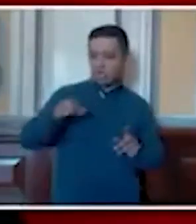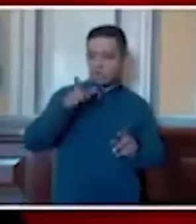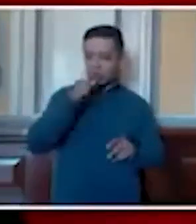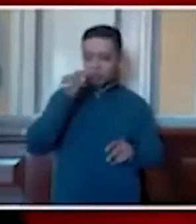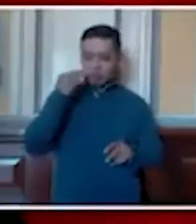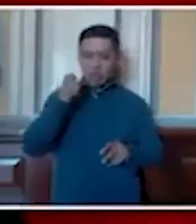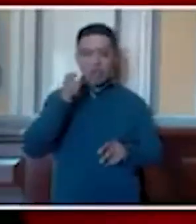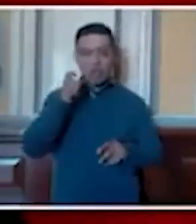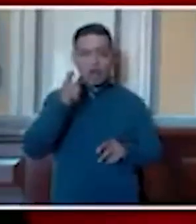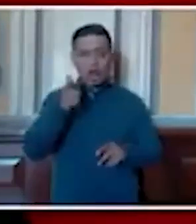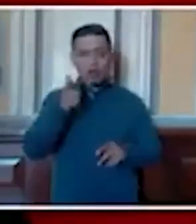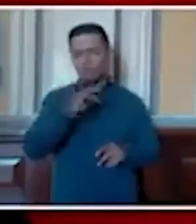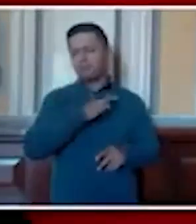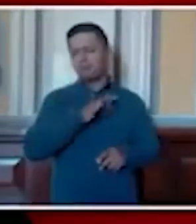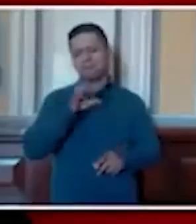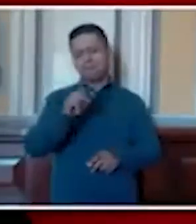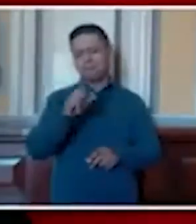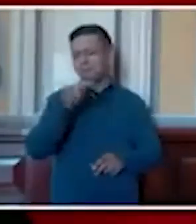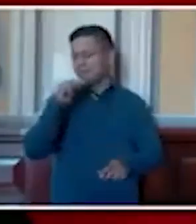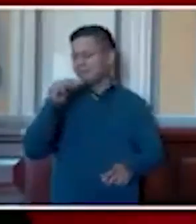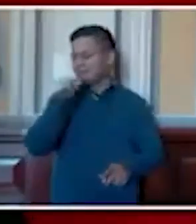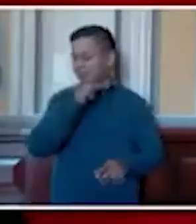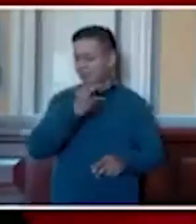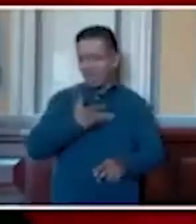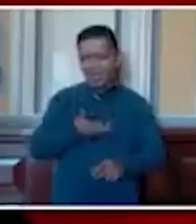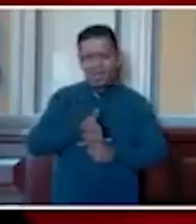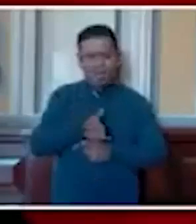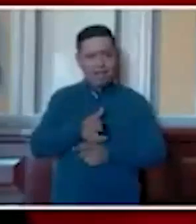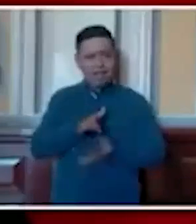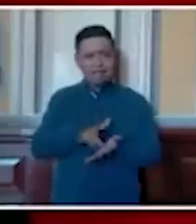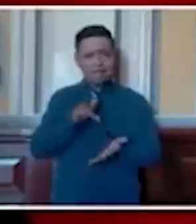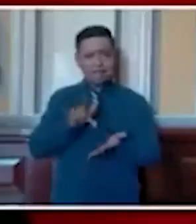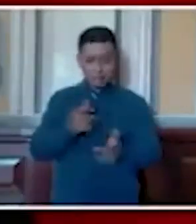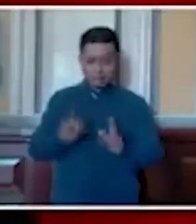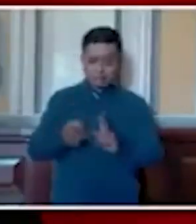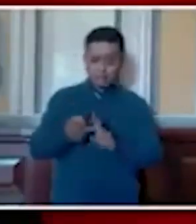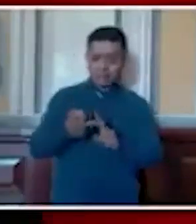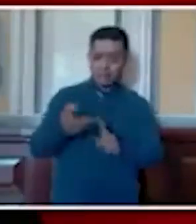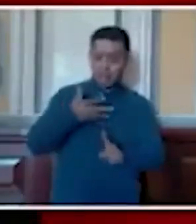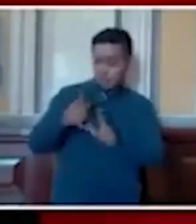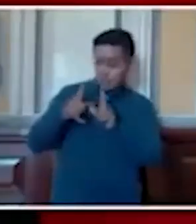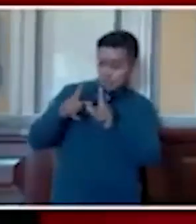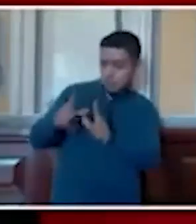podemos identificar perfectamente quién fue y qué sucedió.